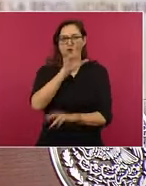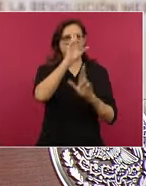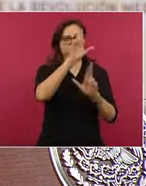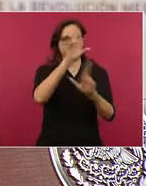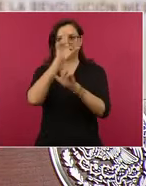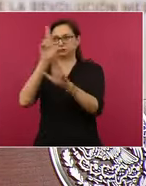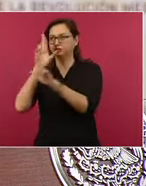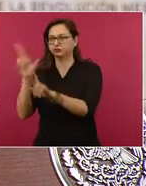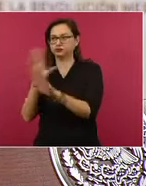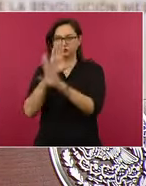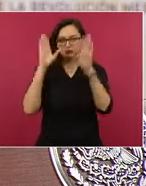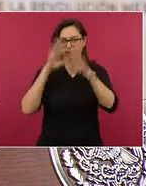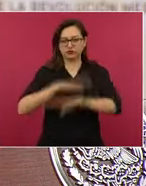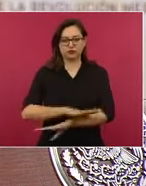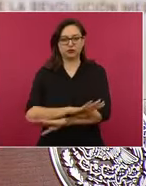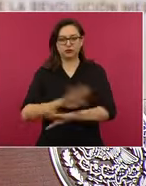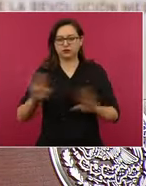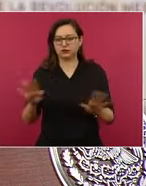Y nada más se sometían.